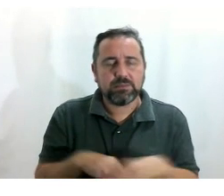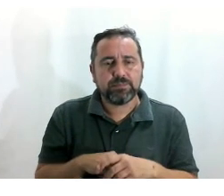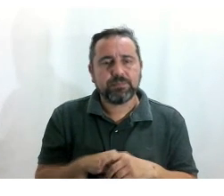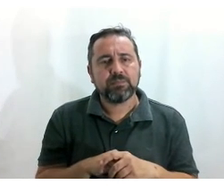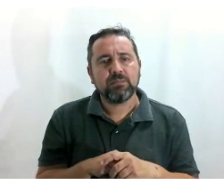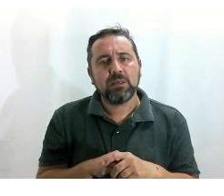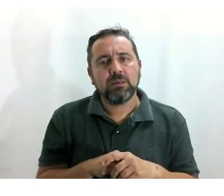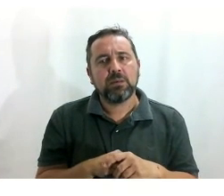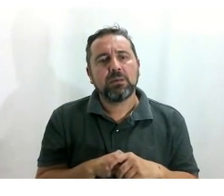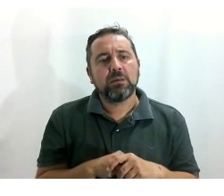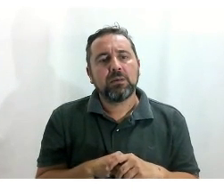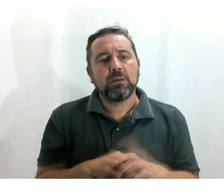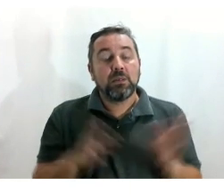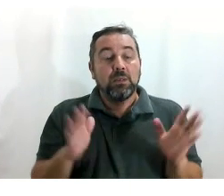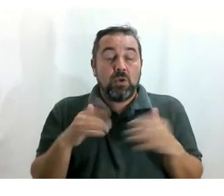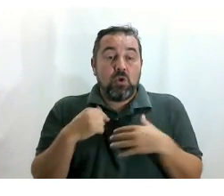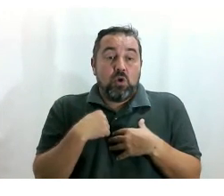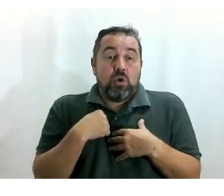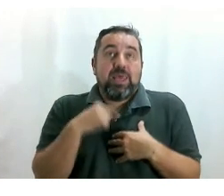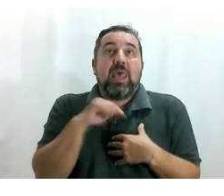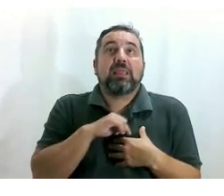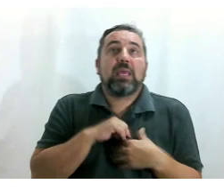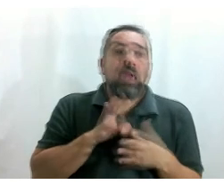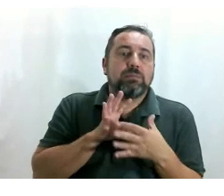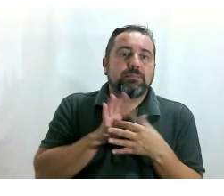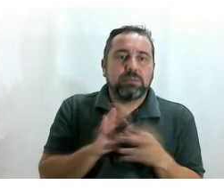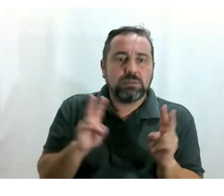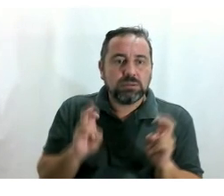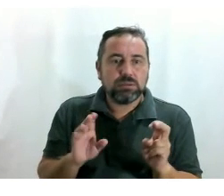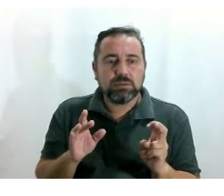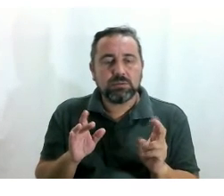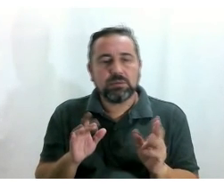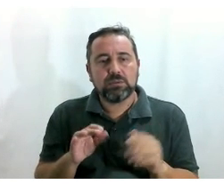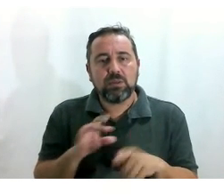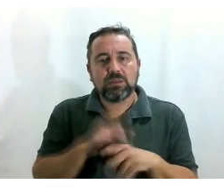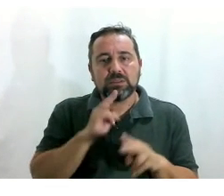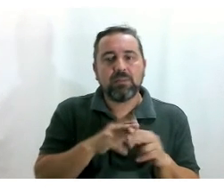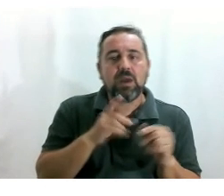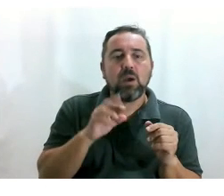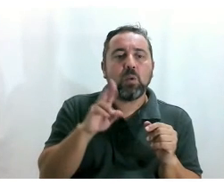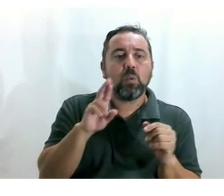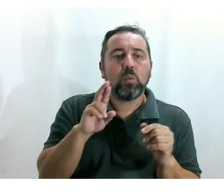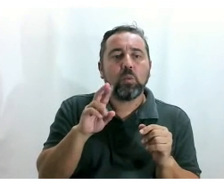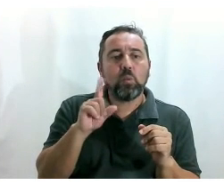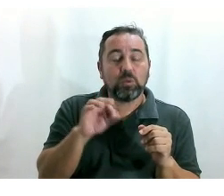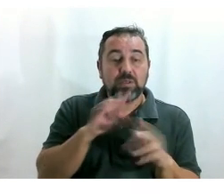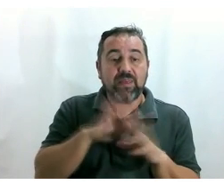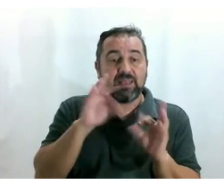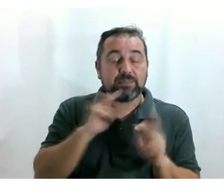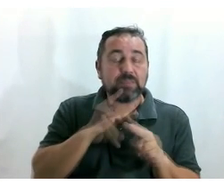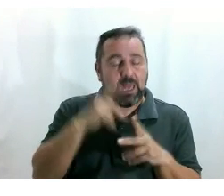vamos a ver, en cuanto a ética, no soy el más adecuado. El doctor Lluís Montoliu es un auténtico experto en